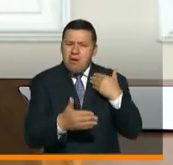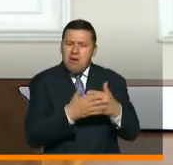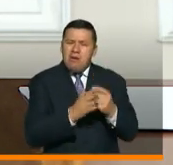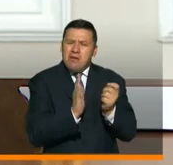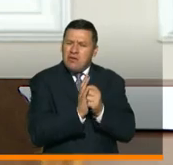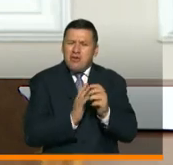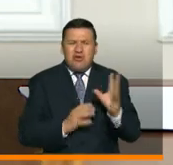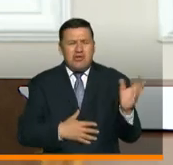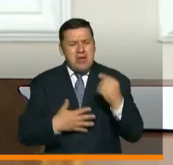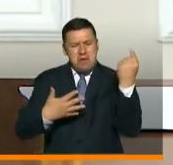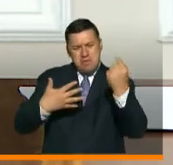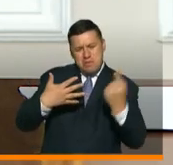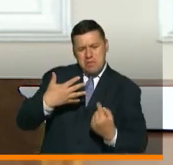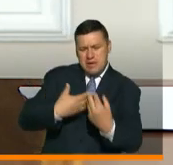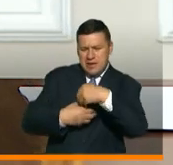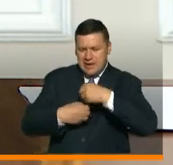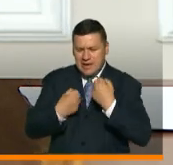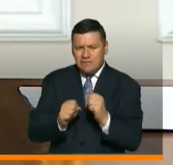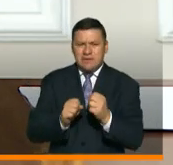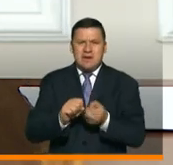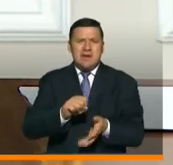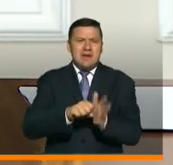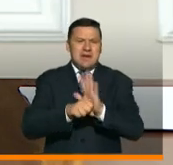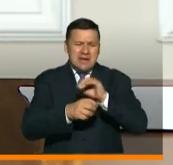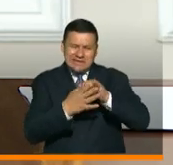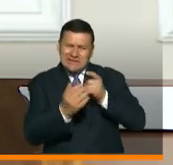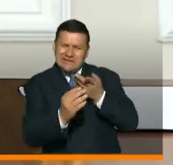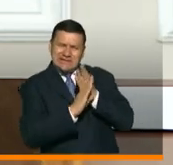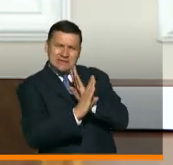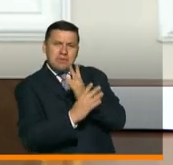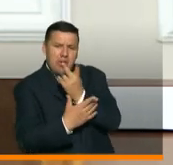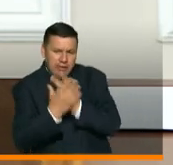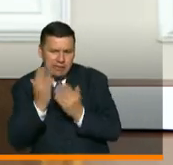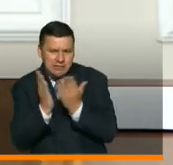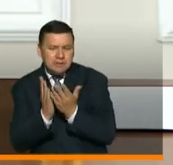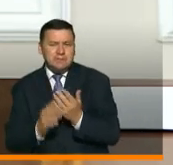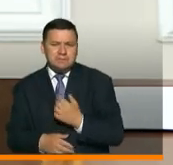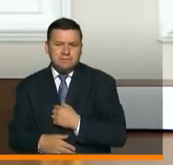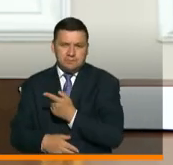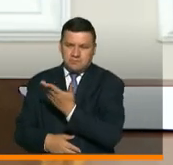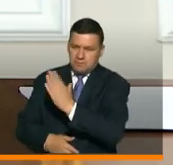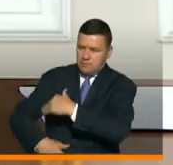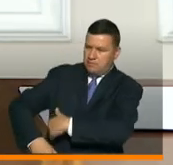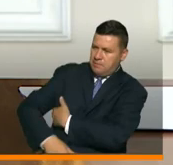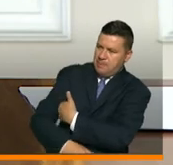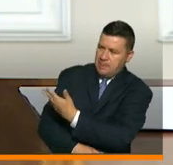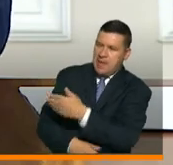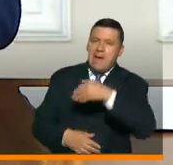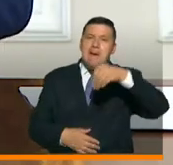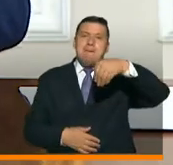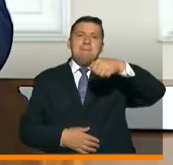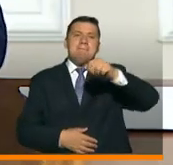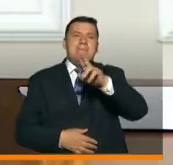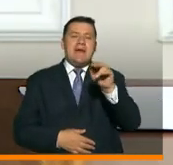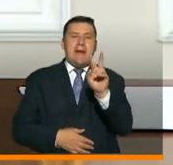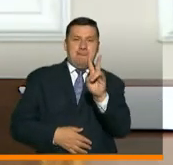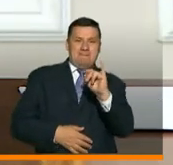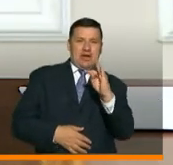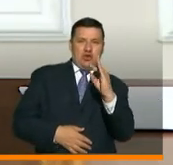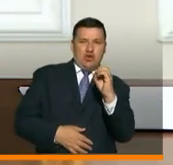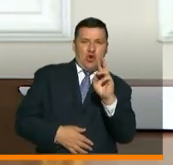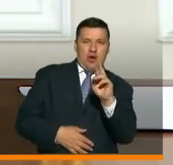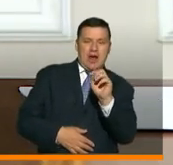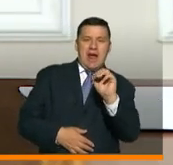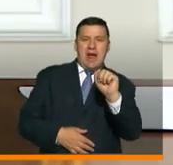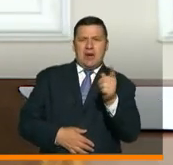tradicionales. Todo este esfuerzo en la pandemia en el sector educativo es muy importante y vamos con la ministra María Victoria Angulo a hablar no